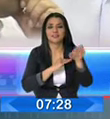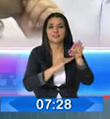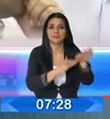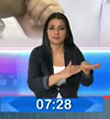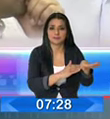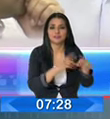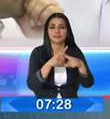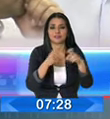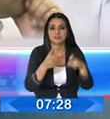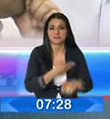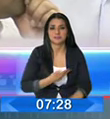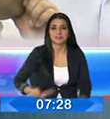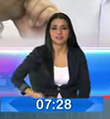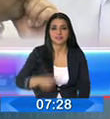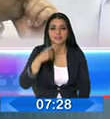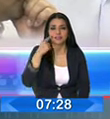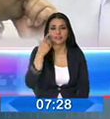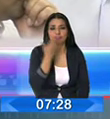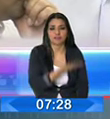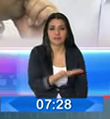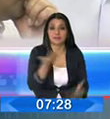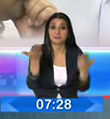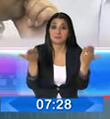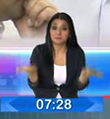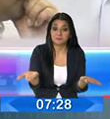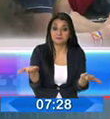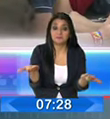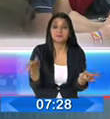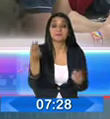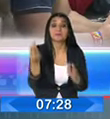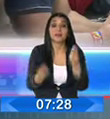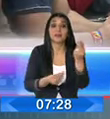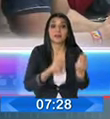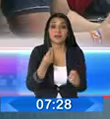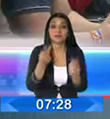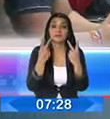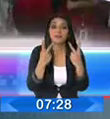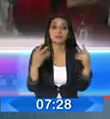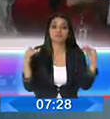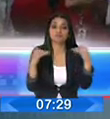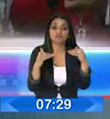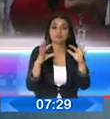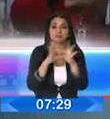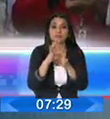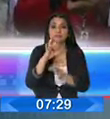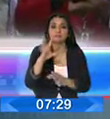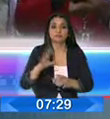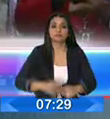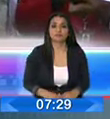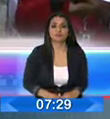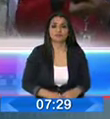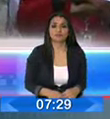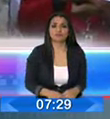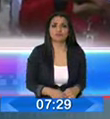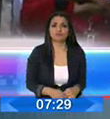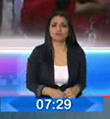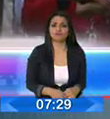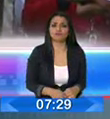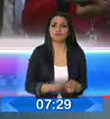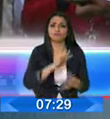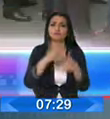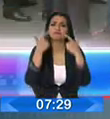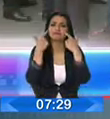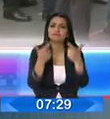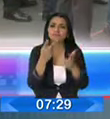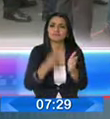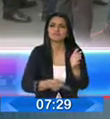al expresidente Rafael Correa. Entonces, Berito, veremos cómo está el equilibrio de fuerzas en Alianza País. Importante, vamos a estar todos pendientes de qué es lo que